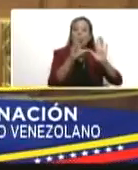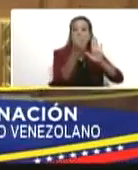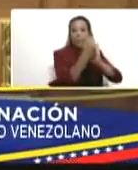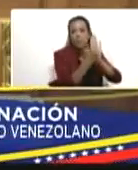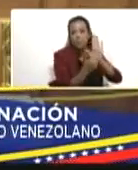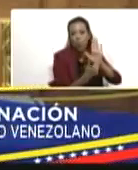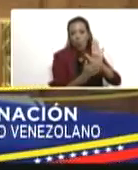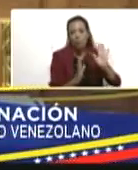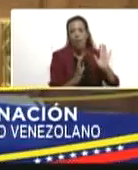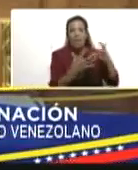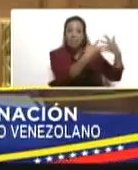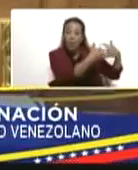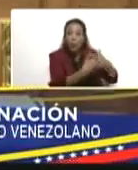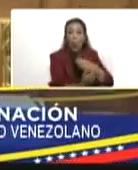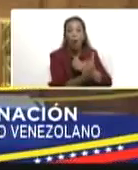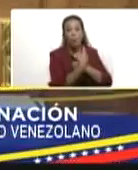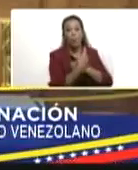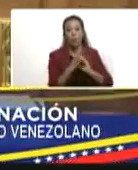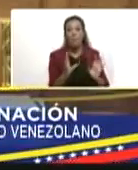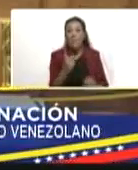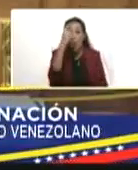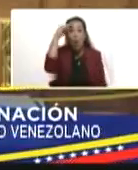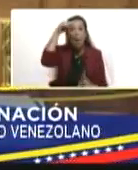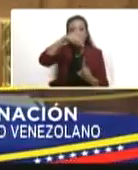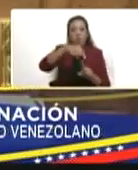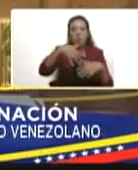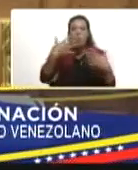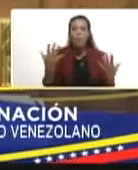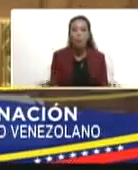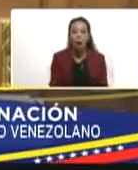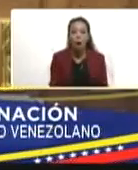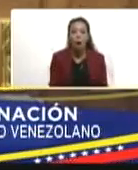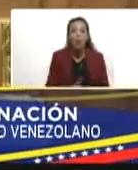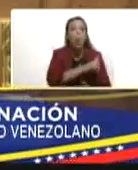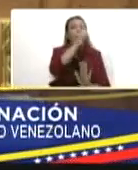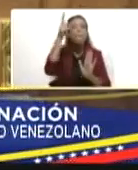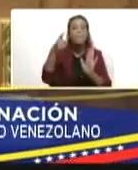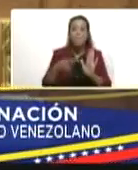licencias pero el objetivo central nuestro es